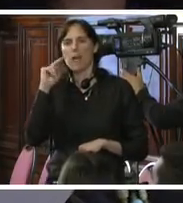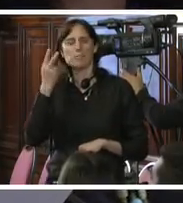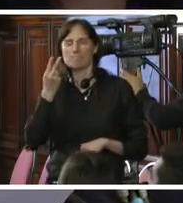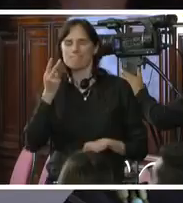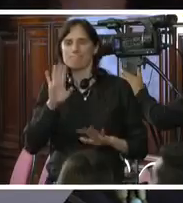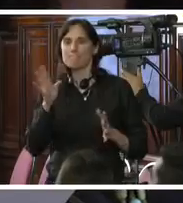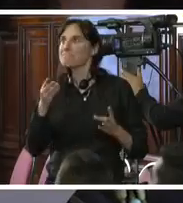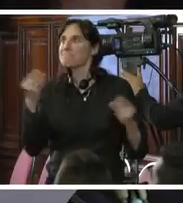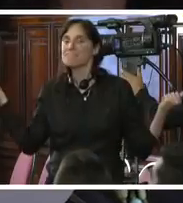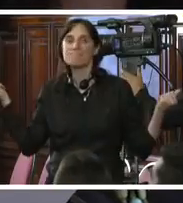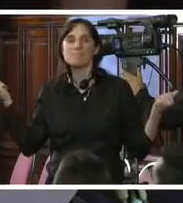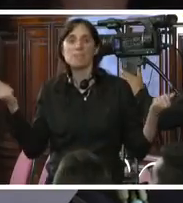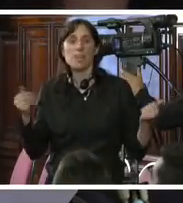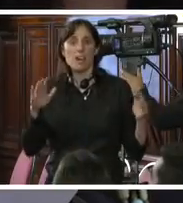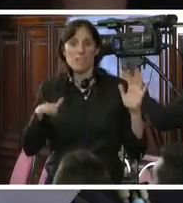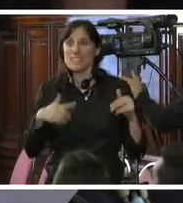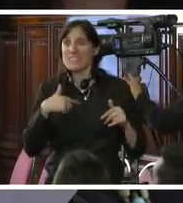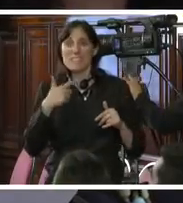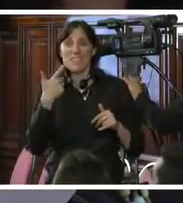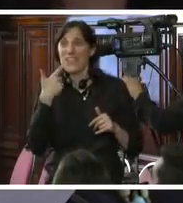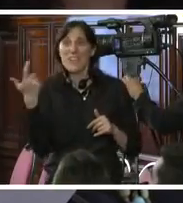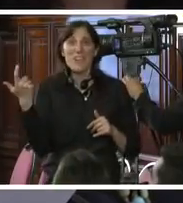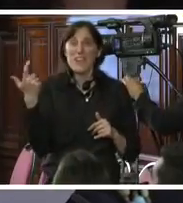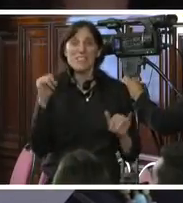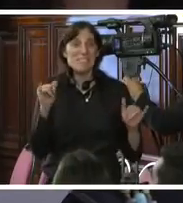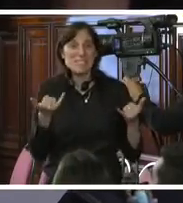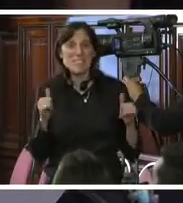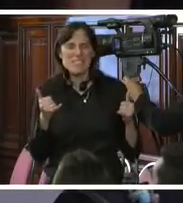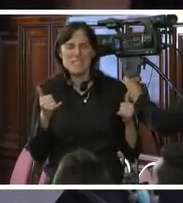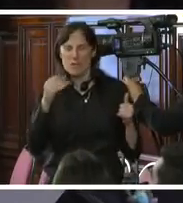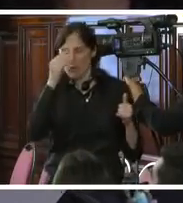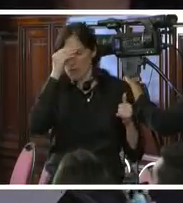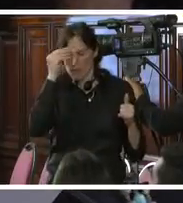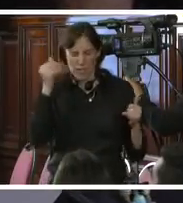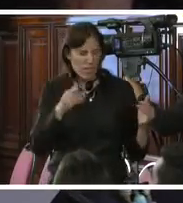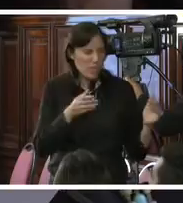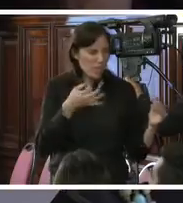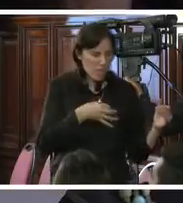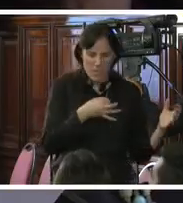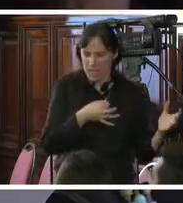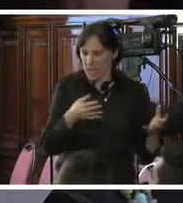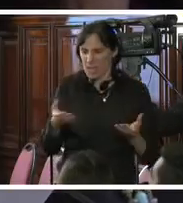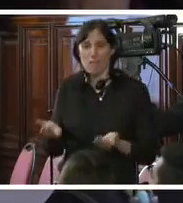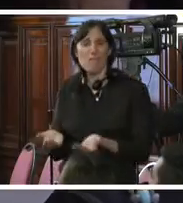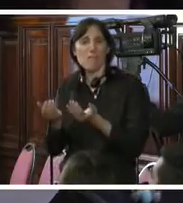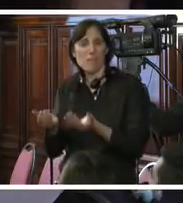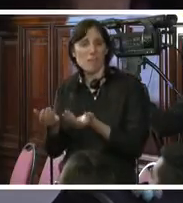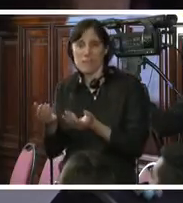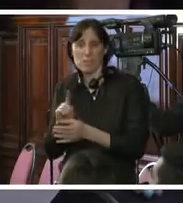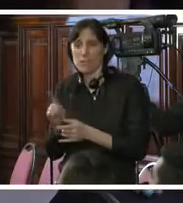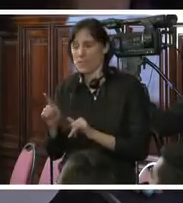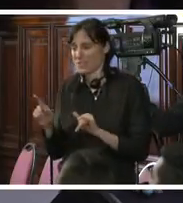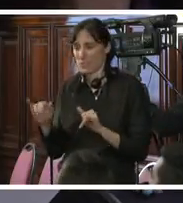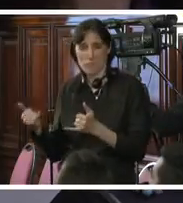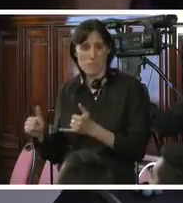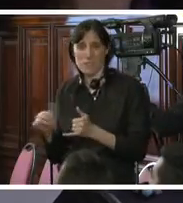a veces me pongo a jugar y me río mucho, y luego me acuerdo de que dejé a mi muñeco en la cama y que se puede caer. El principal problema en el